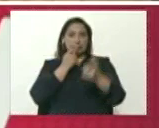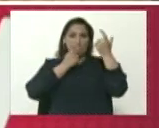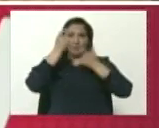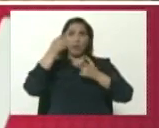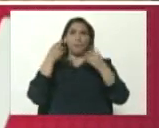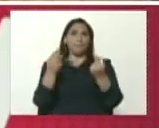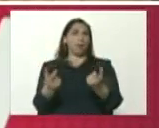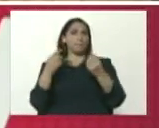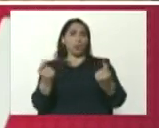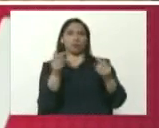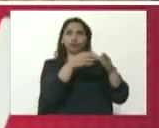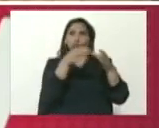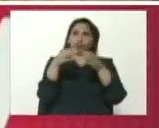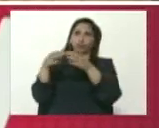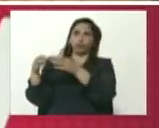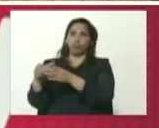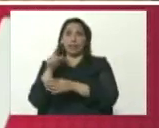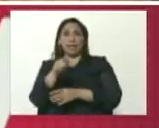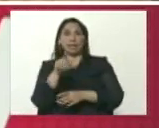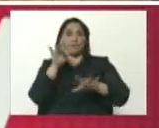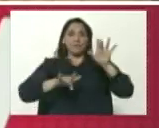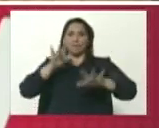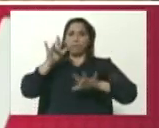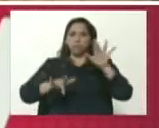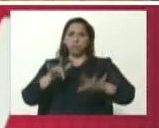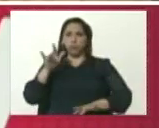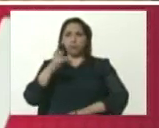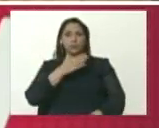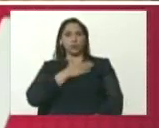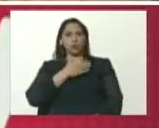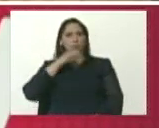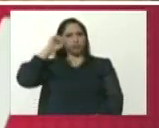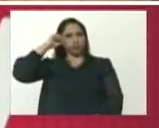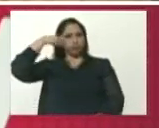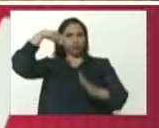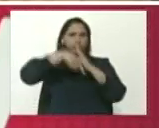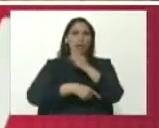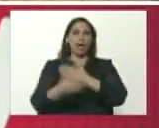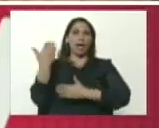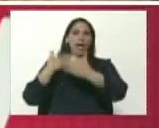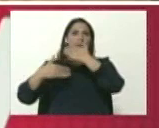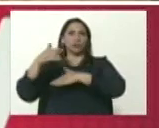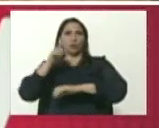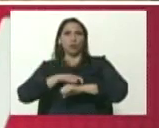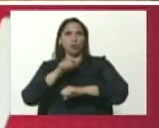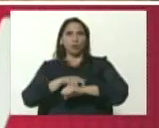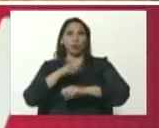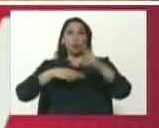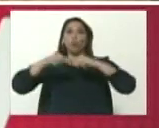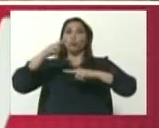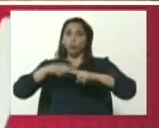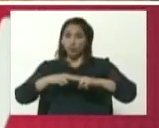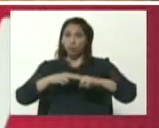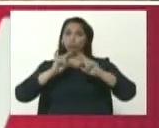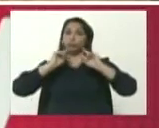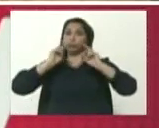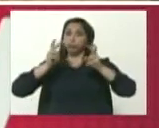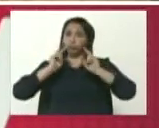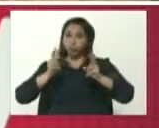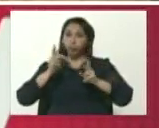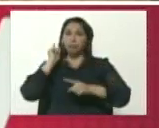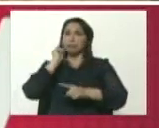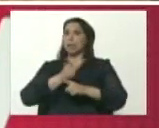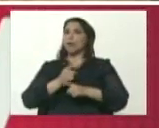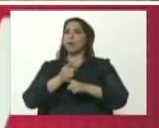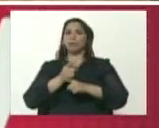acción organizada. Ella escribe lo que yo reflexioné hace un rato, construir los conceptos tienen